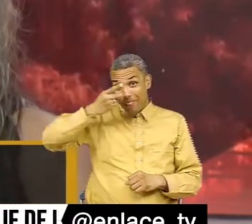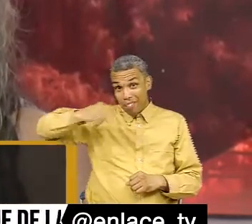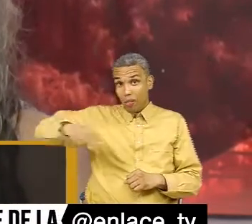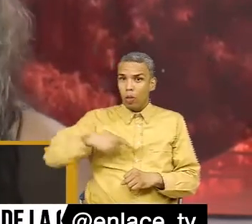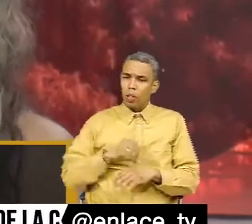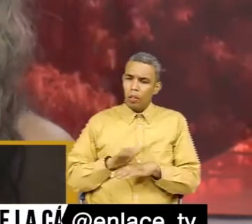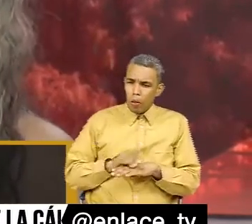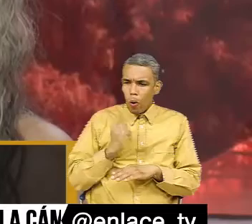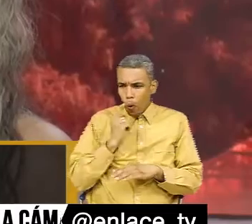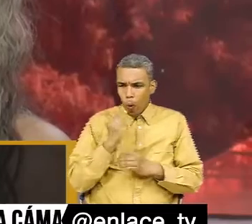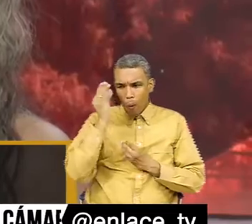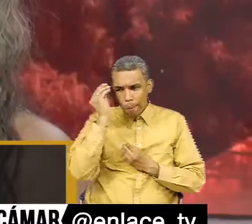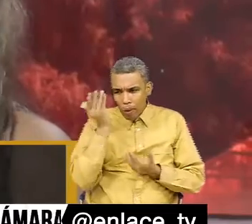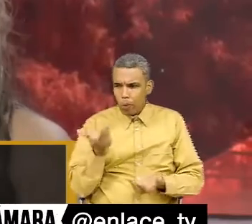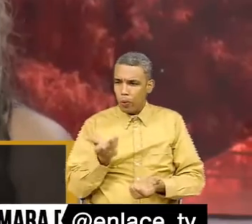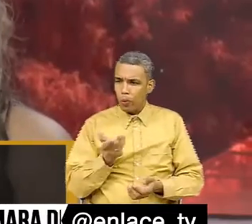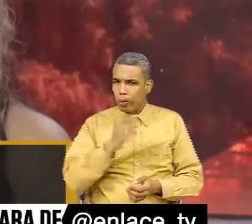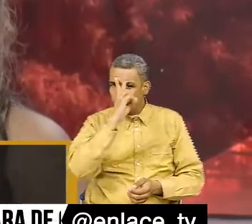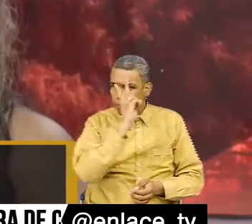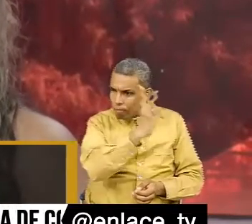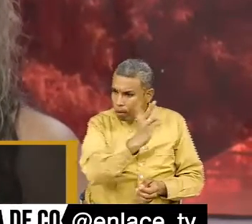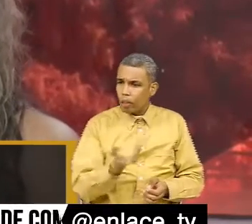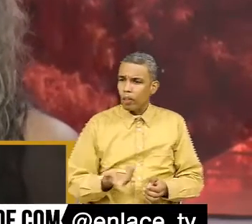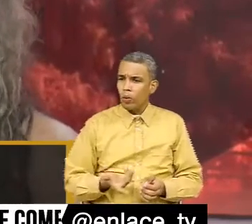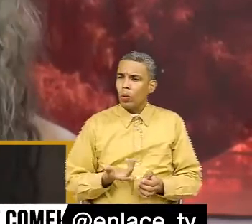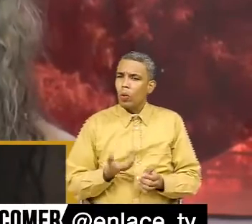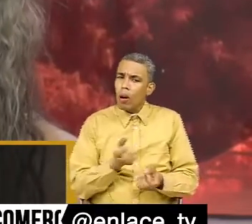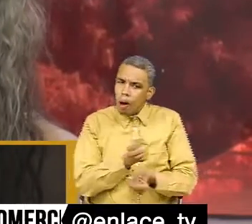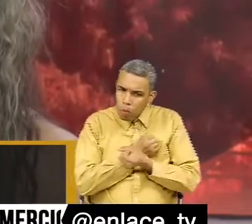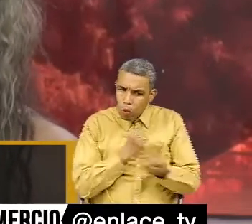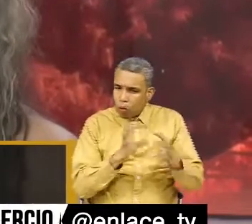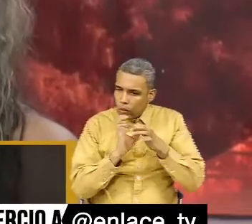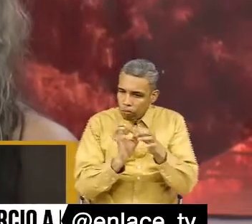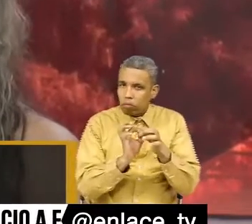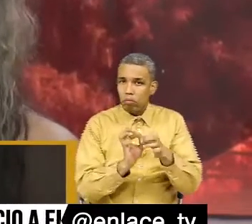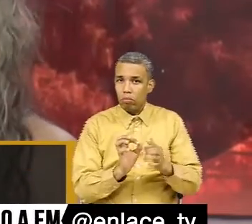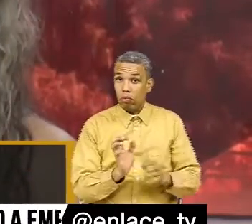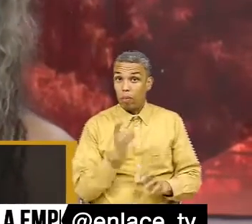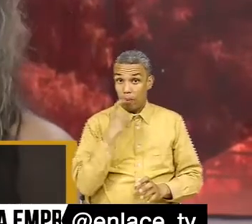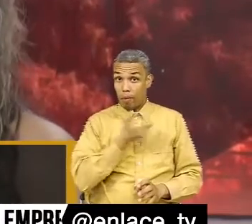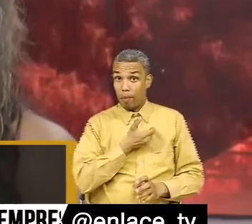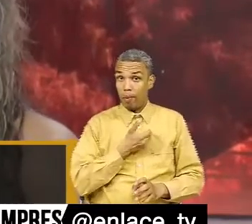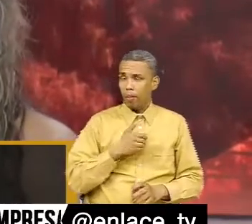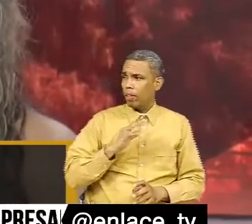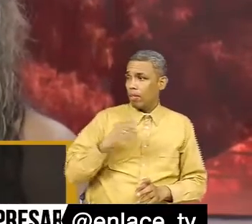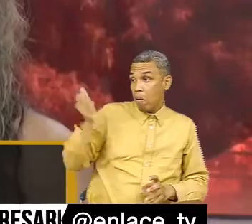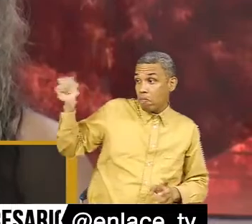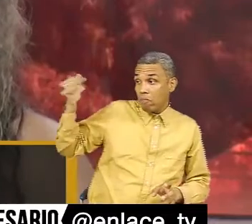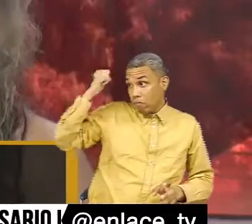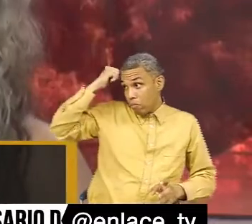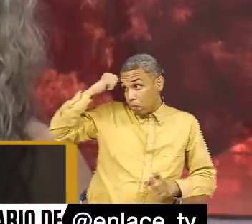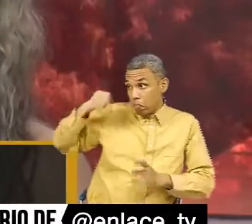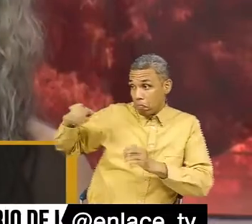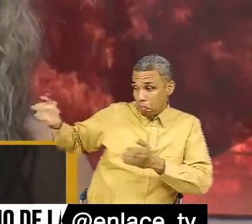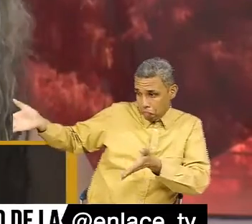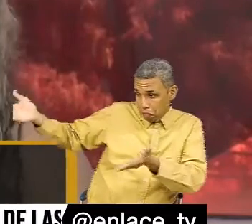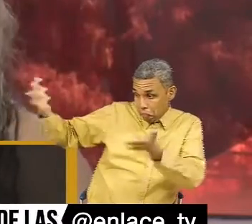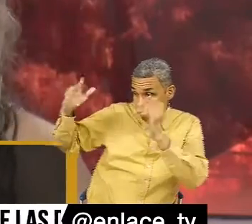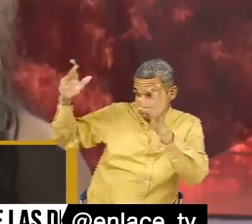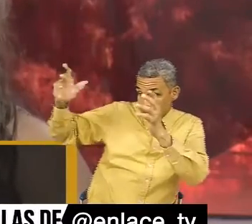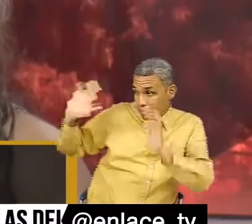conductas, no solo depende de los docentes o del instituto educativo como tal, sino que es una tarea y es